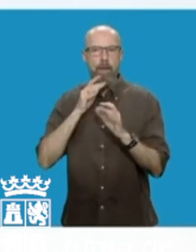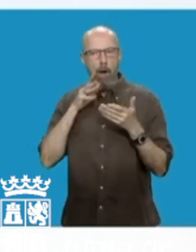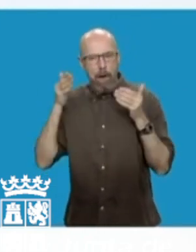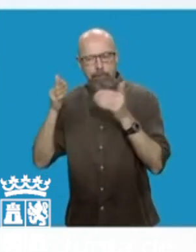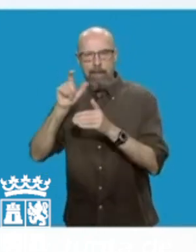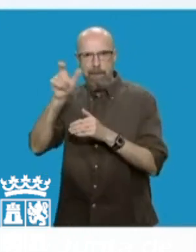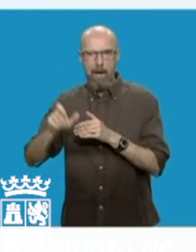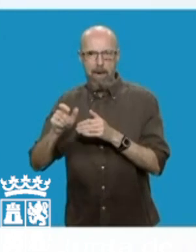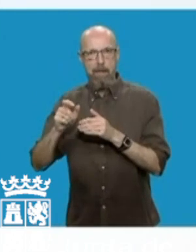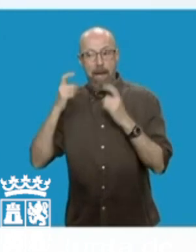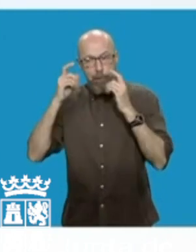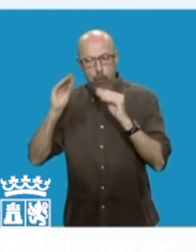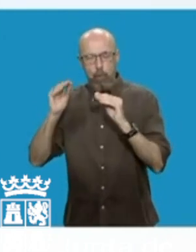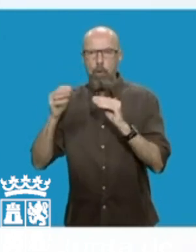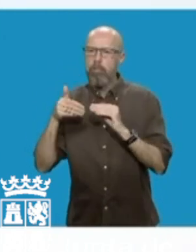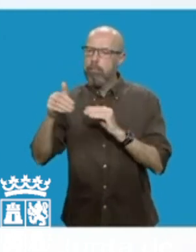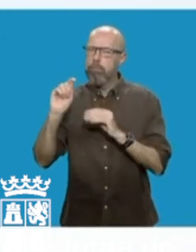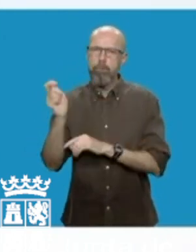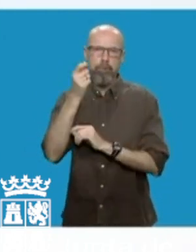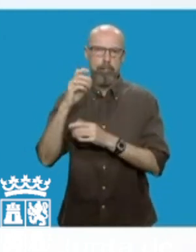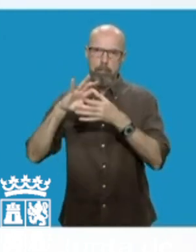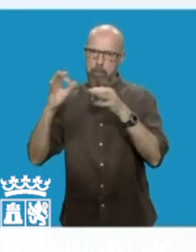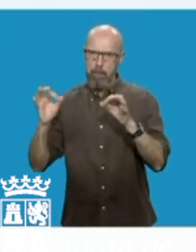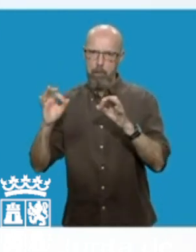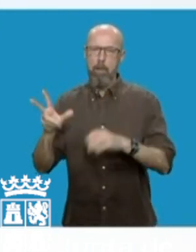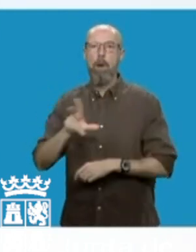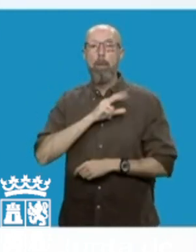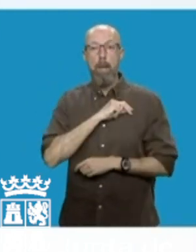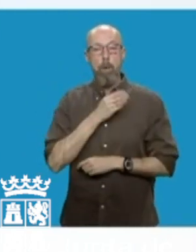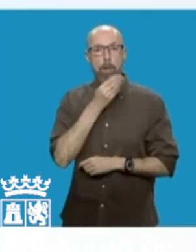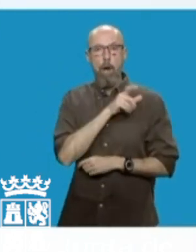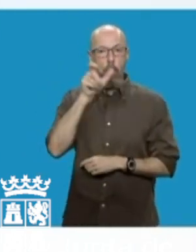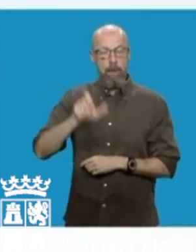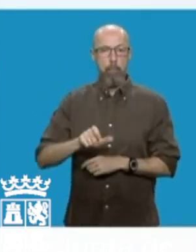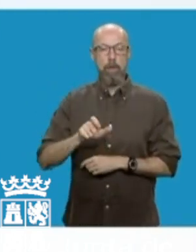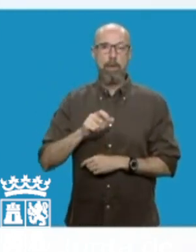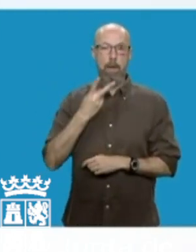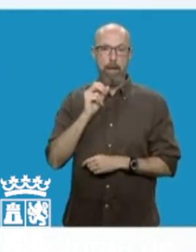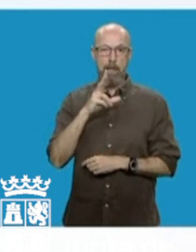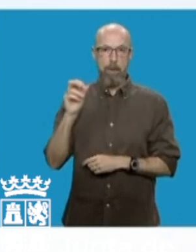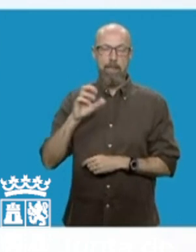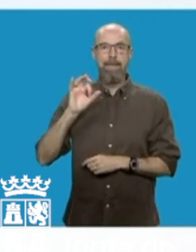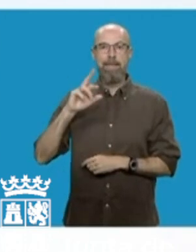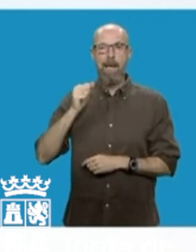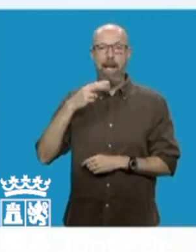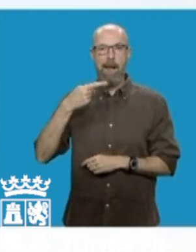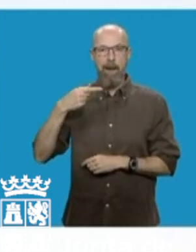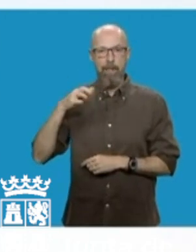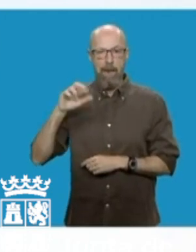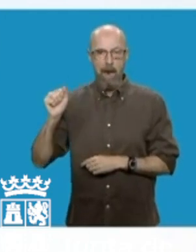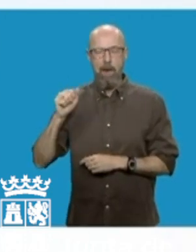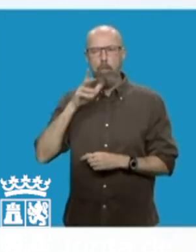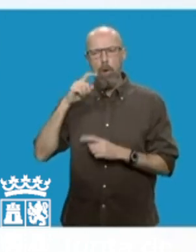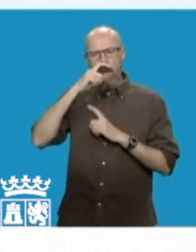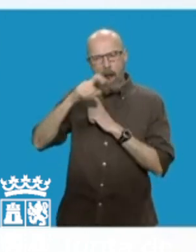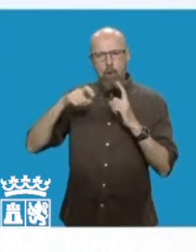un cercano éxito olímpico. El premio al mejor deportista 2020 ha sido para Sara García. A los logros obtenidos año tras año